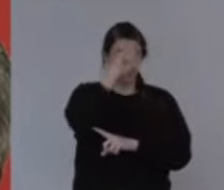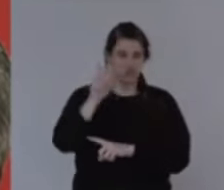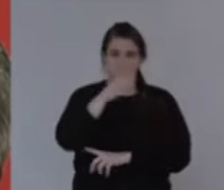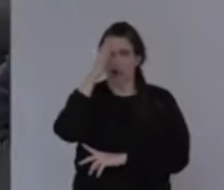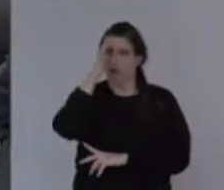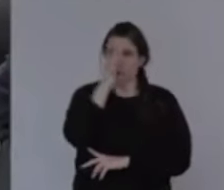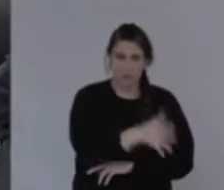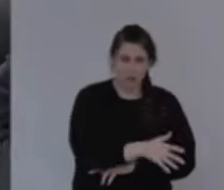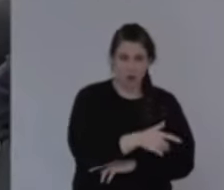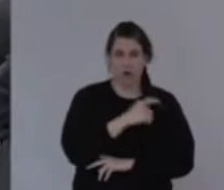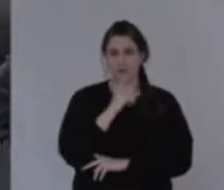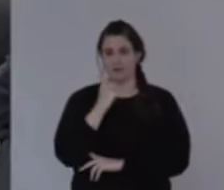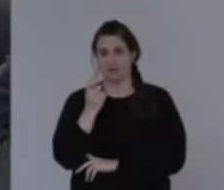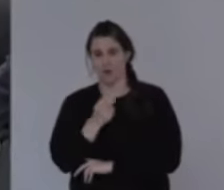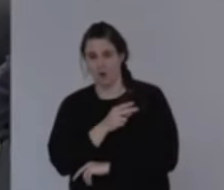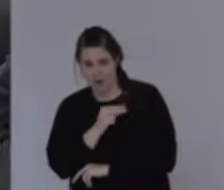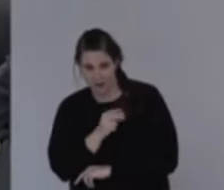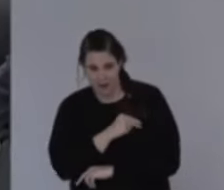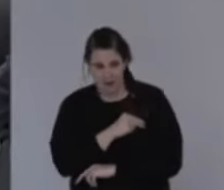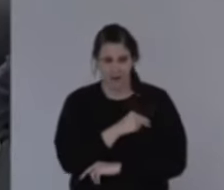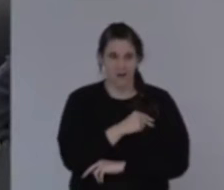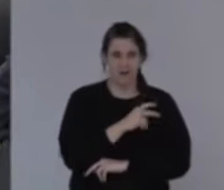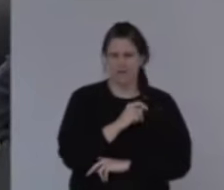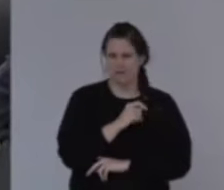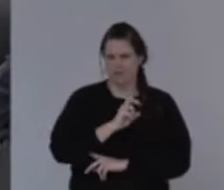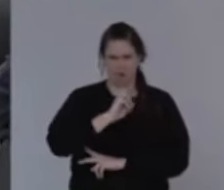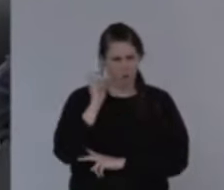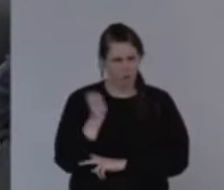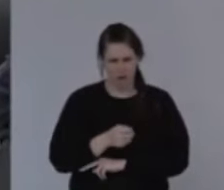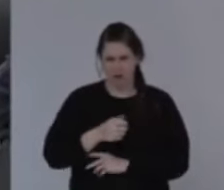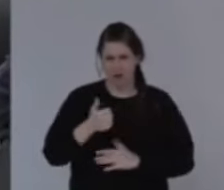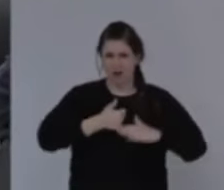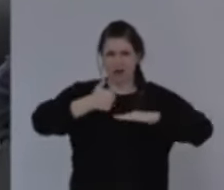a concejales, a concejalas, a todo tipo de cargos.